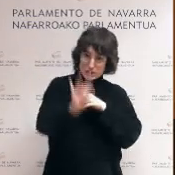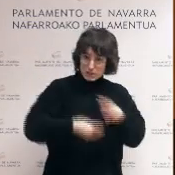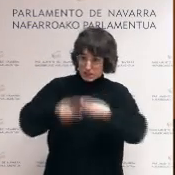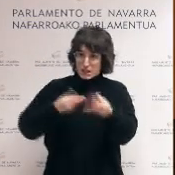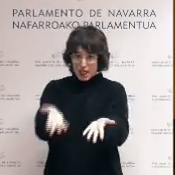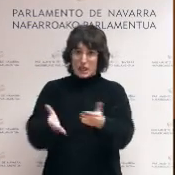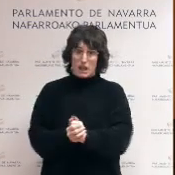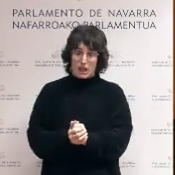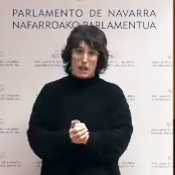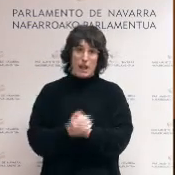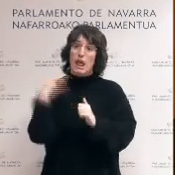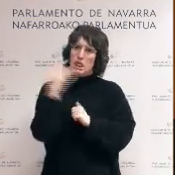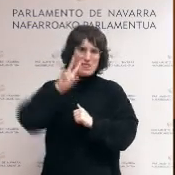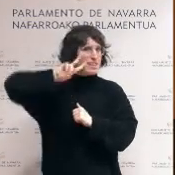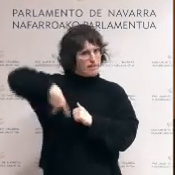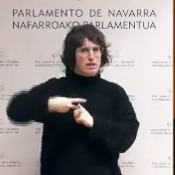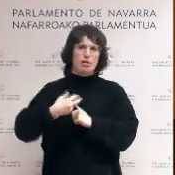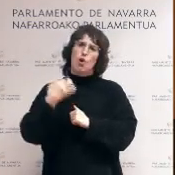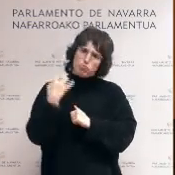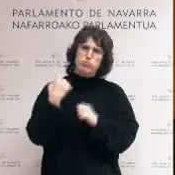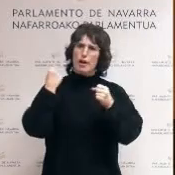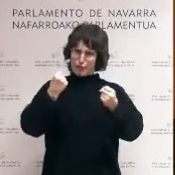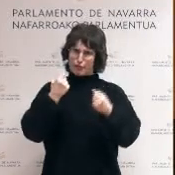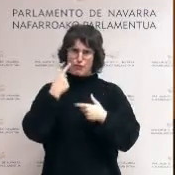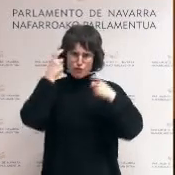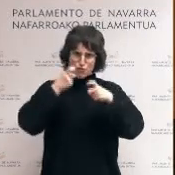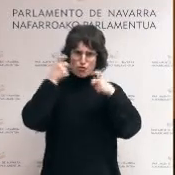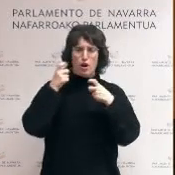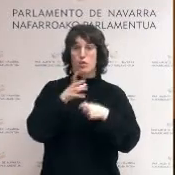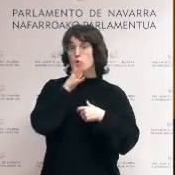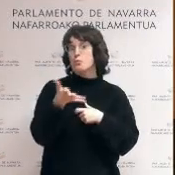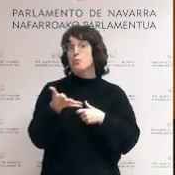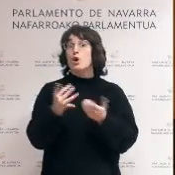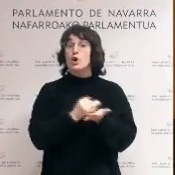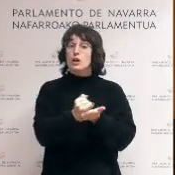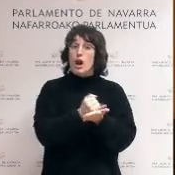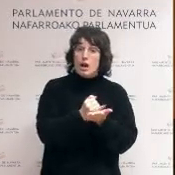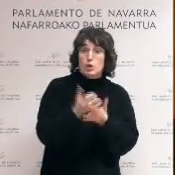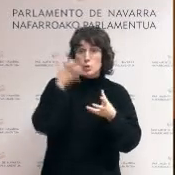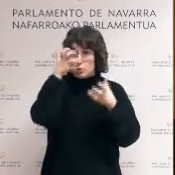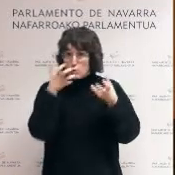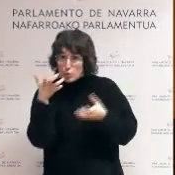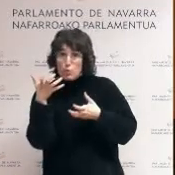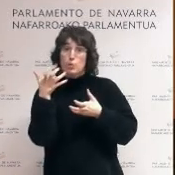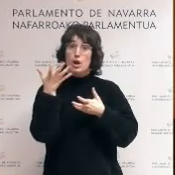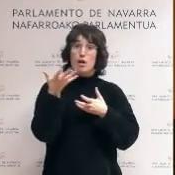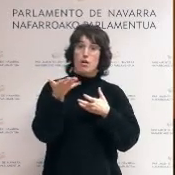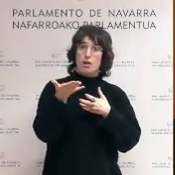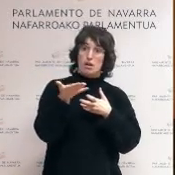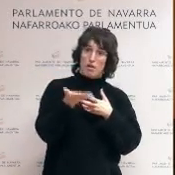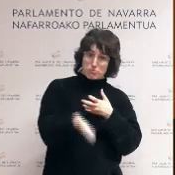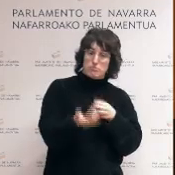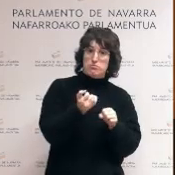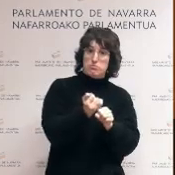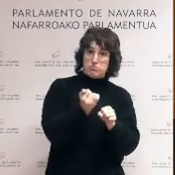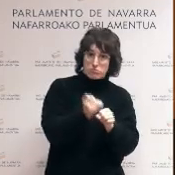reconocer económicamente ese esfuerzo, porque el campo, la agricultura y ganaderos y